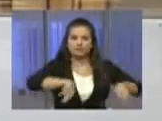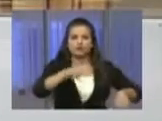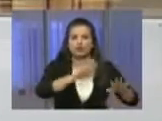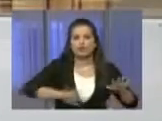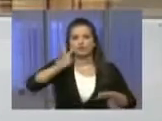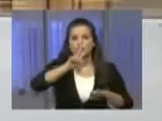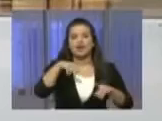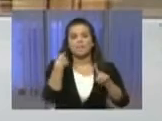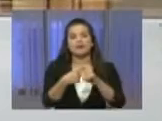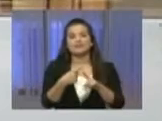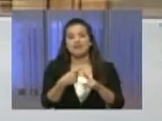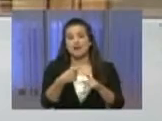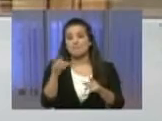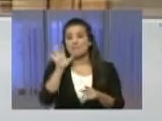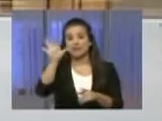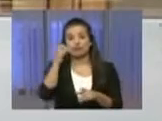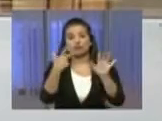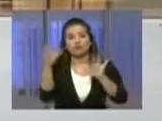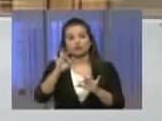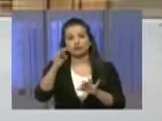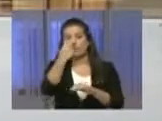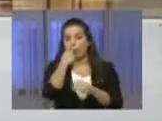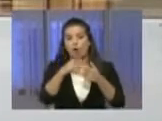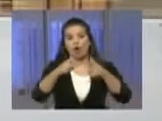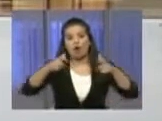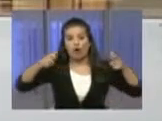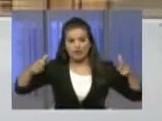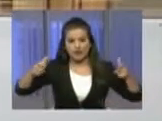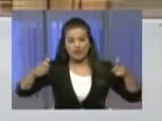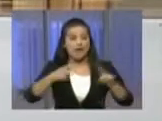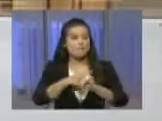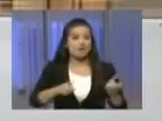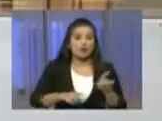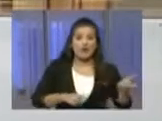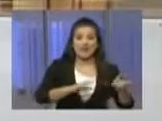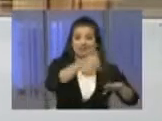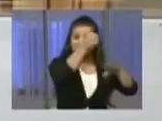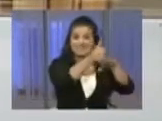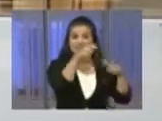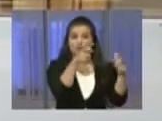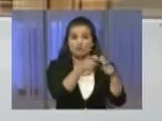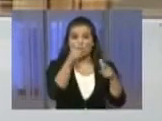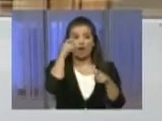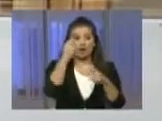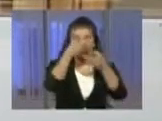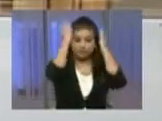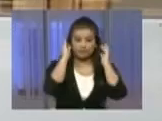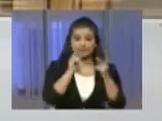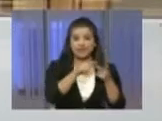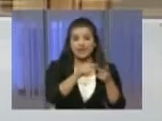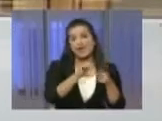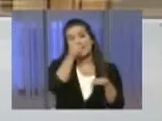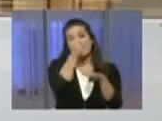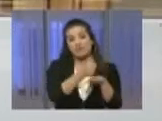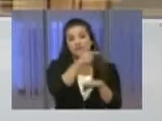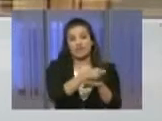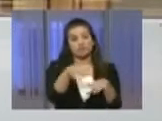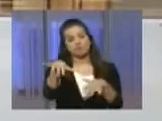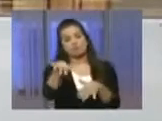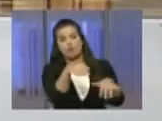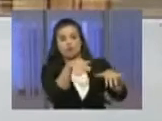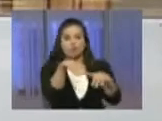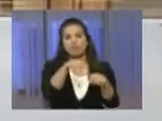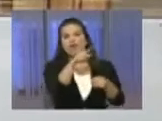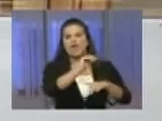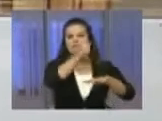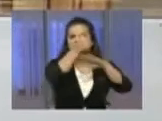80% de la pobreza y el zombi mayor el jefe de la banda de los zombies representante mayor del odio y de